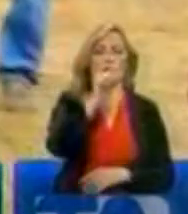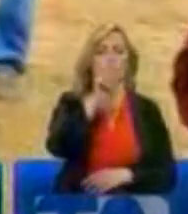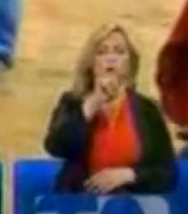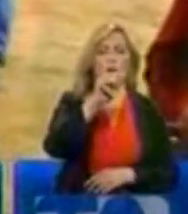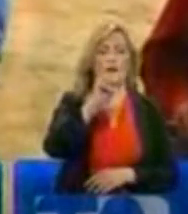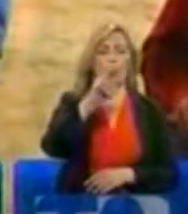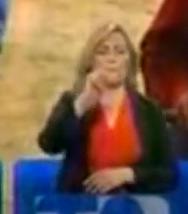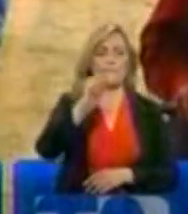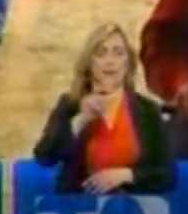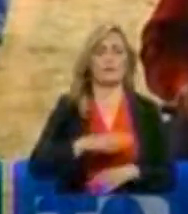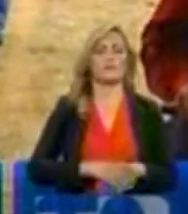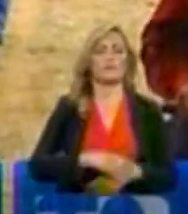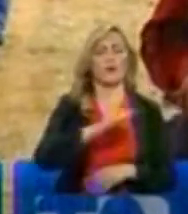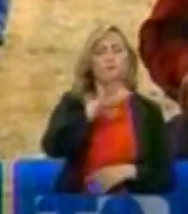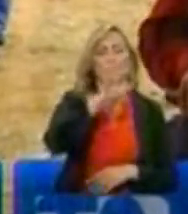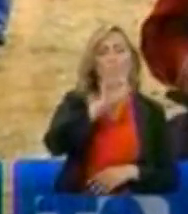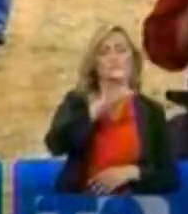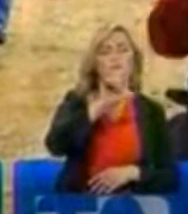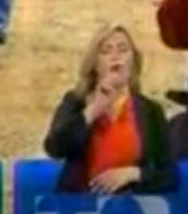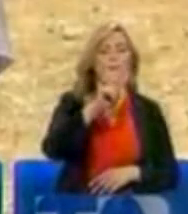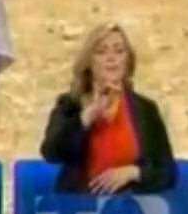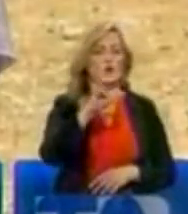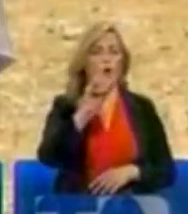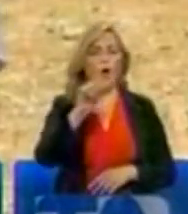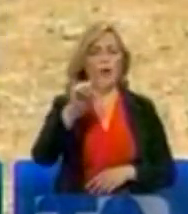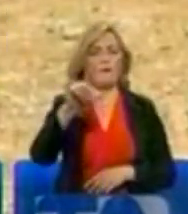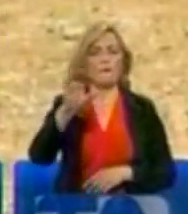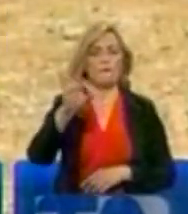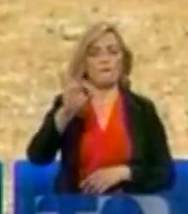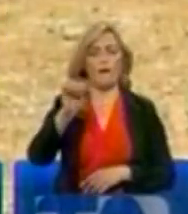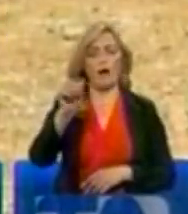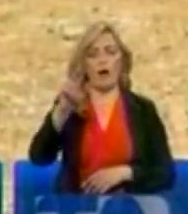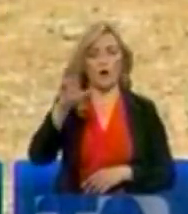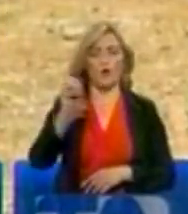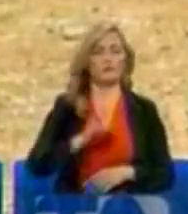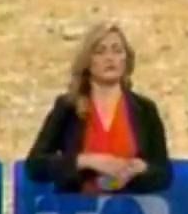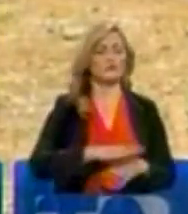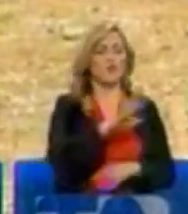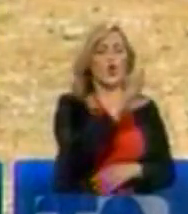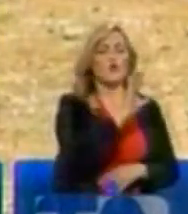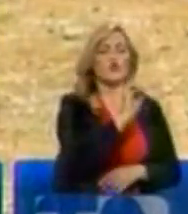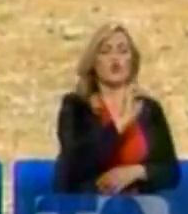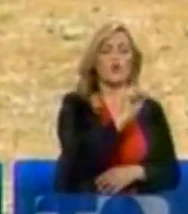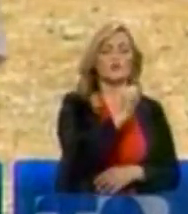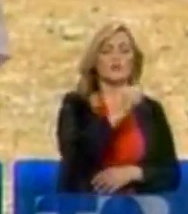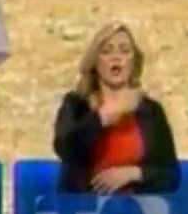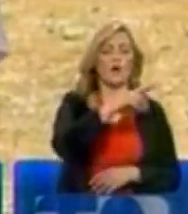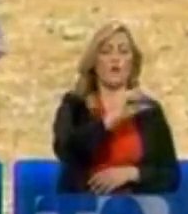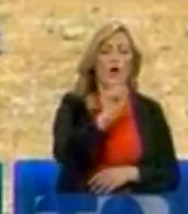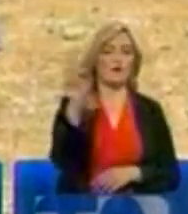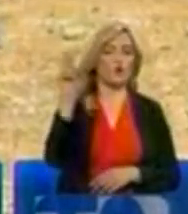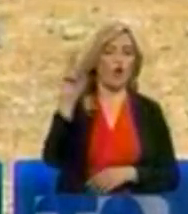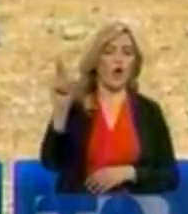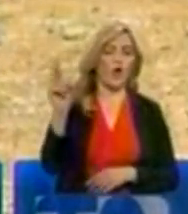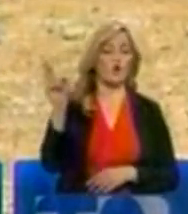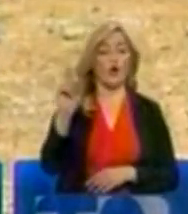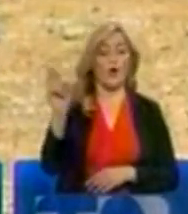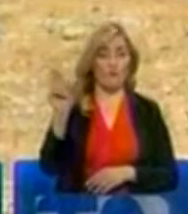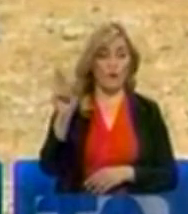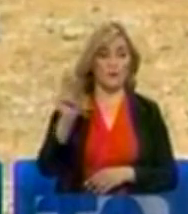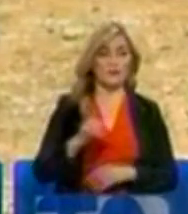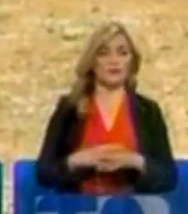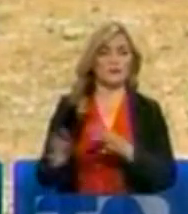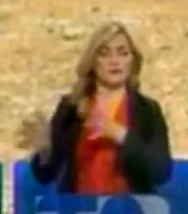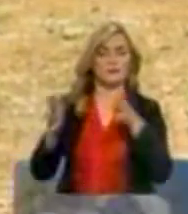Flavio Alfaro Chone y Tosagua Rocafuerte. Son nada más ni nada menos que en total 240 kilómetros que